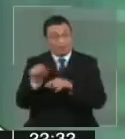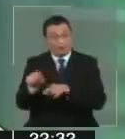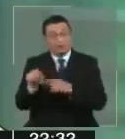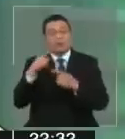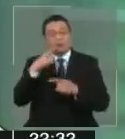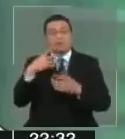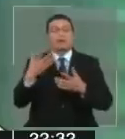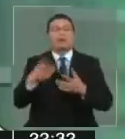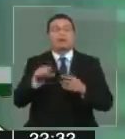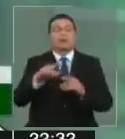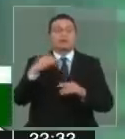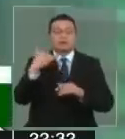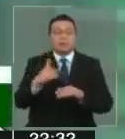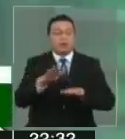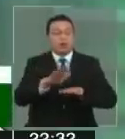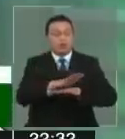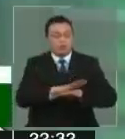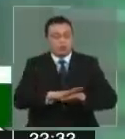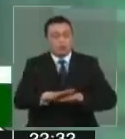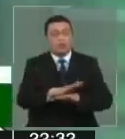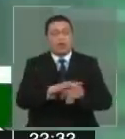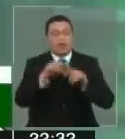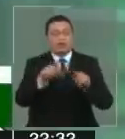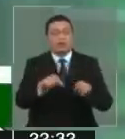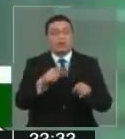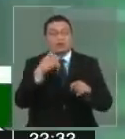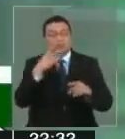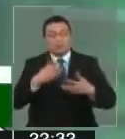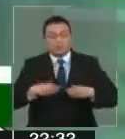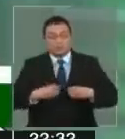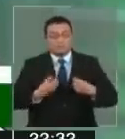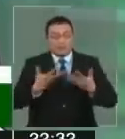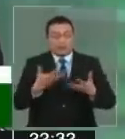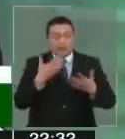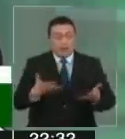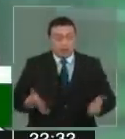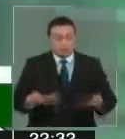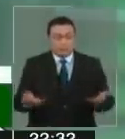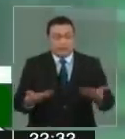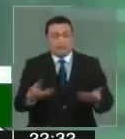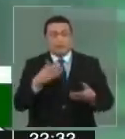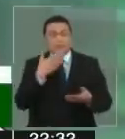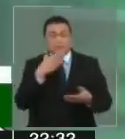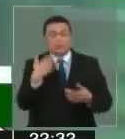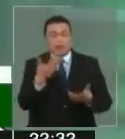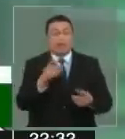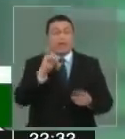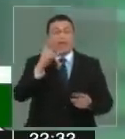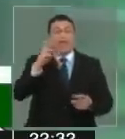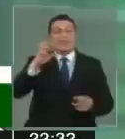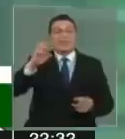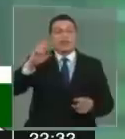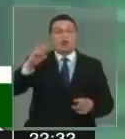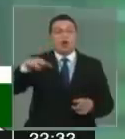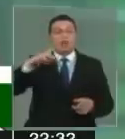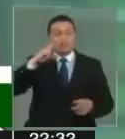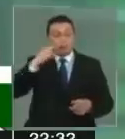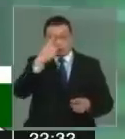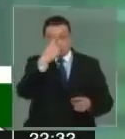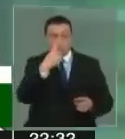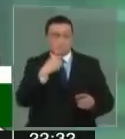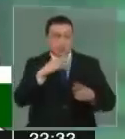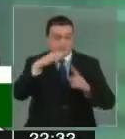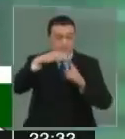está cuidando, está protegiendo, inspirando, instando también a Jerónimo, que es el protagonista, que es